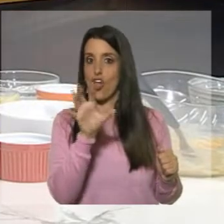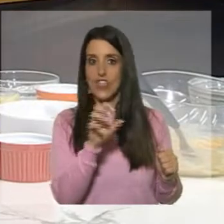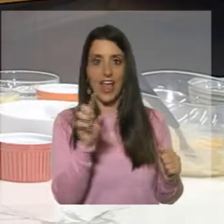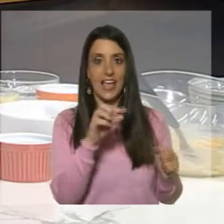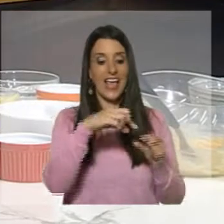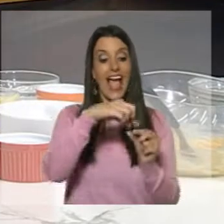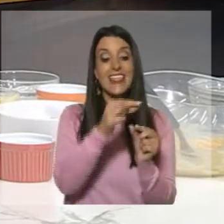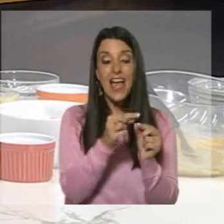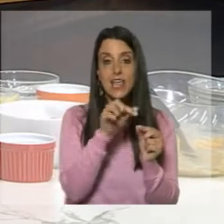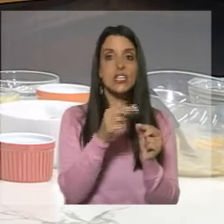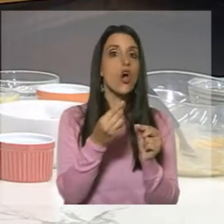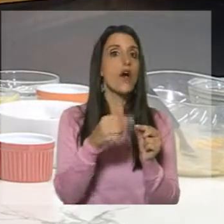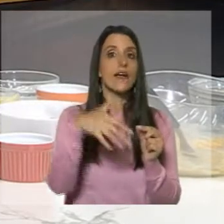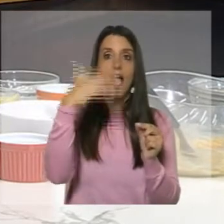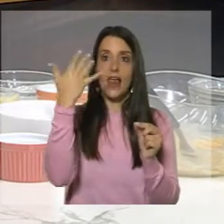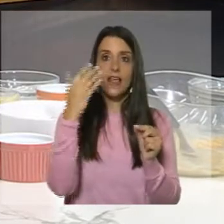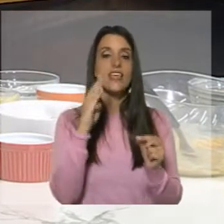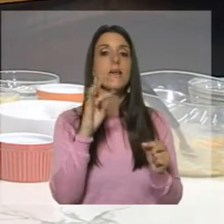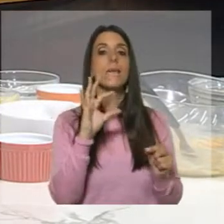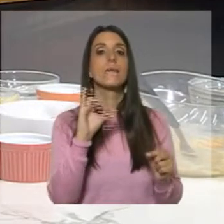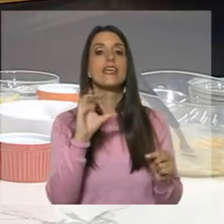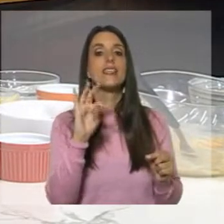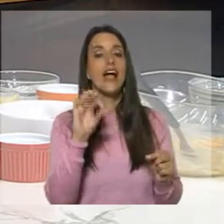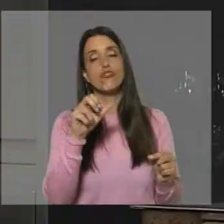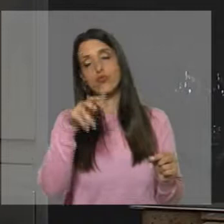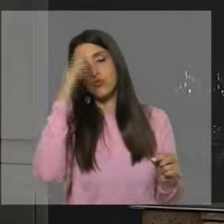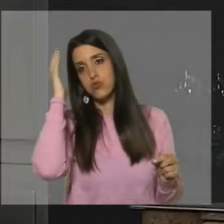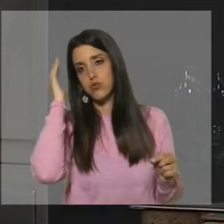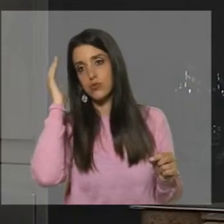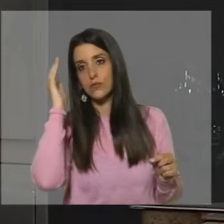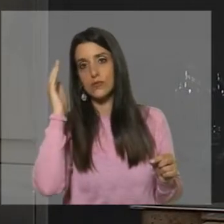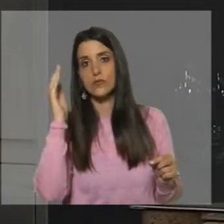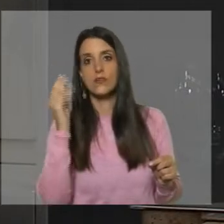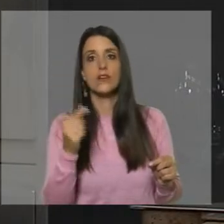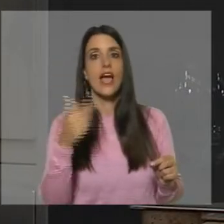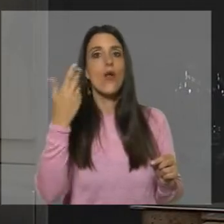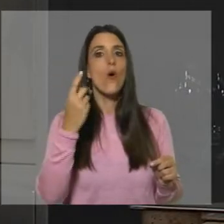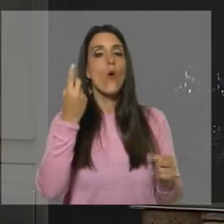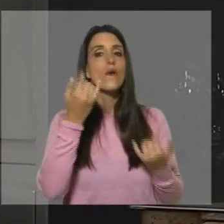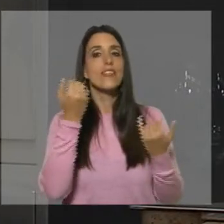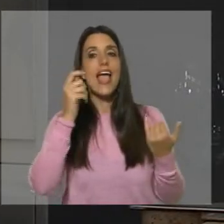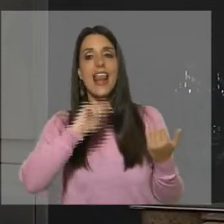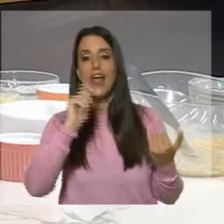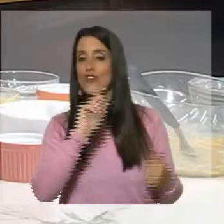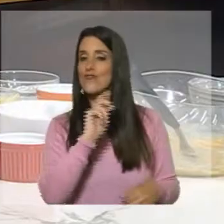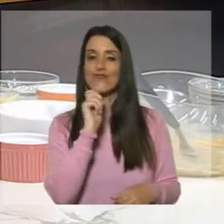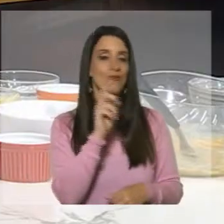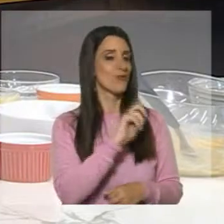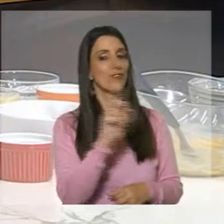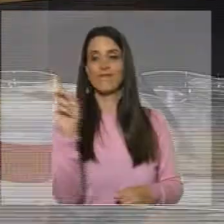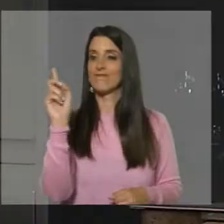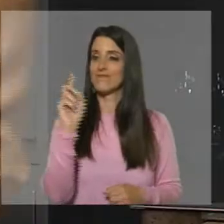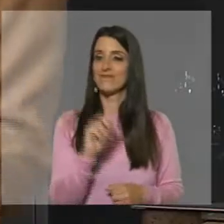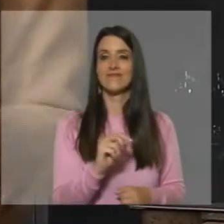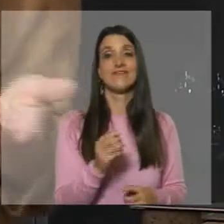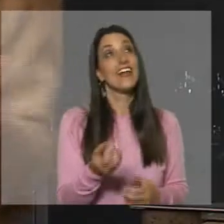castaña es lo más caro ahora. Castaña no. Y pistacho, ya se nos va más. Pistacho, tomé helado de pistacho un día y dije no. Está, pero es distinto, ¿viste? Sí, tendrá